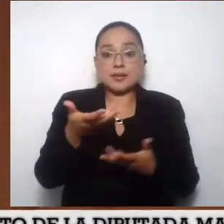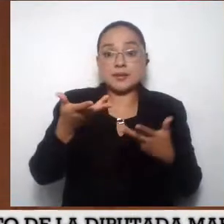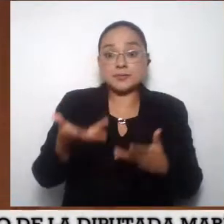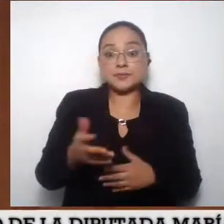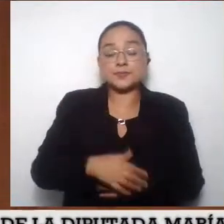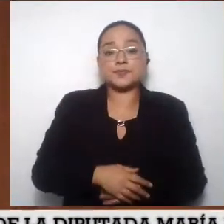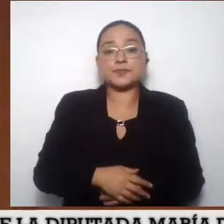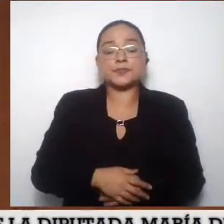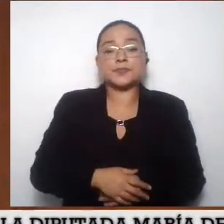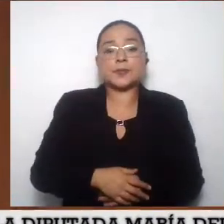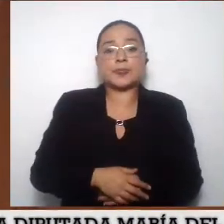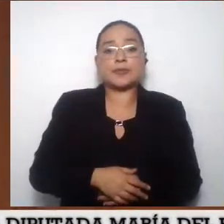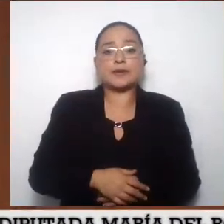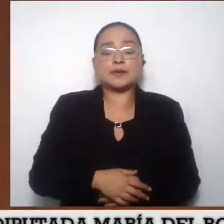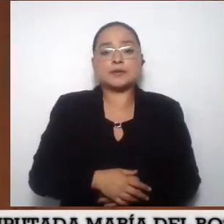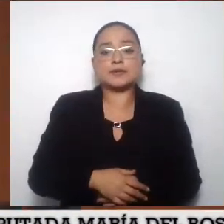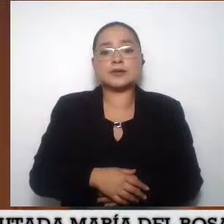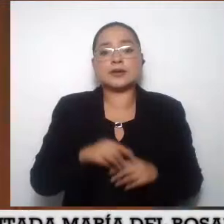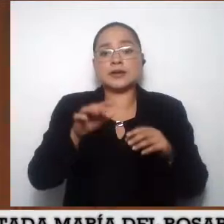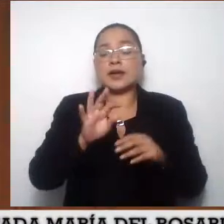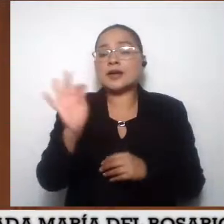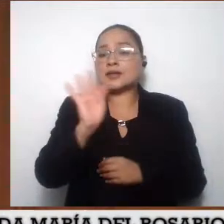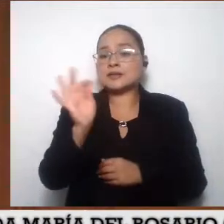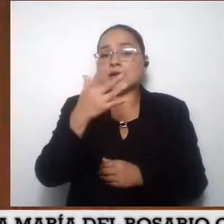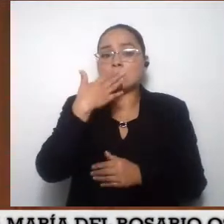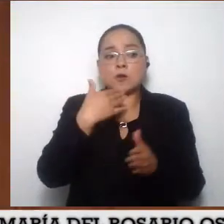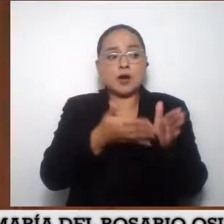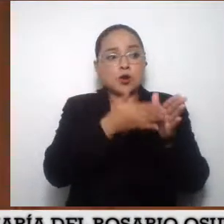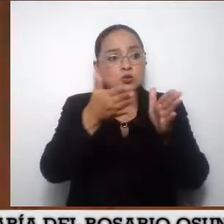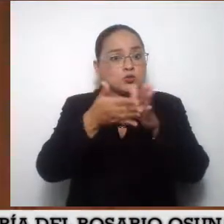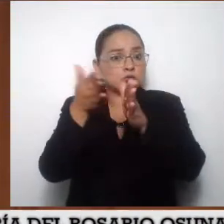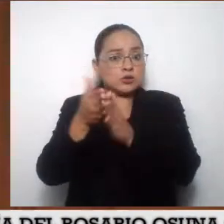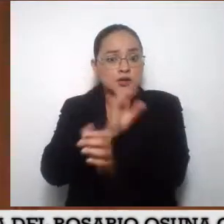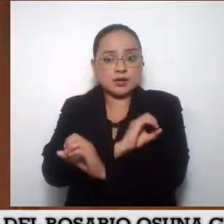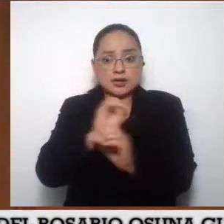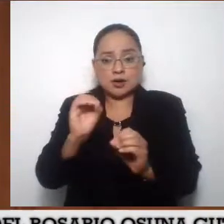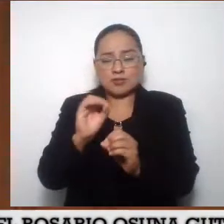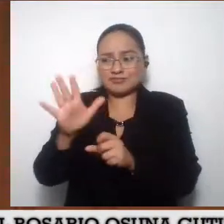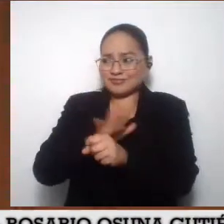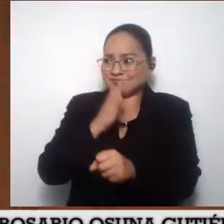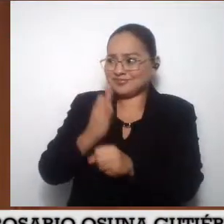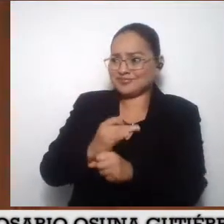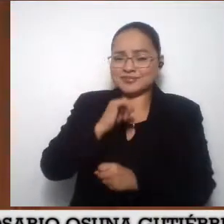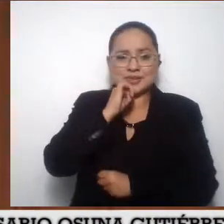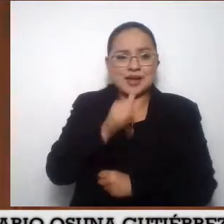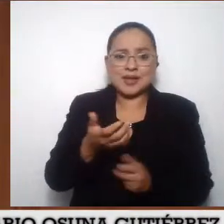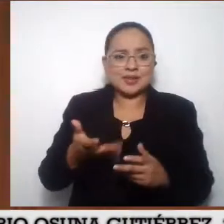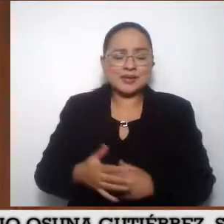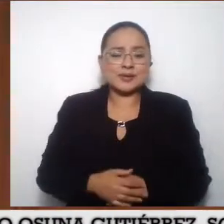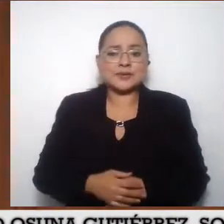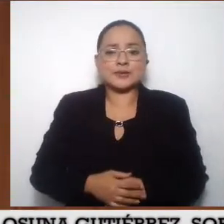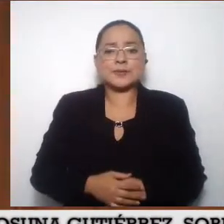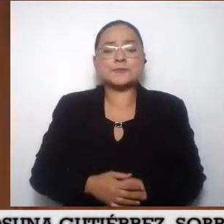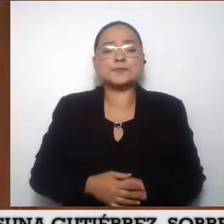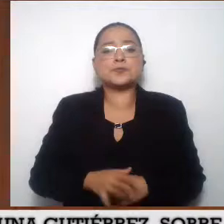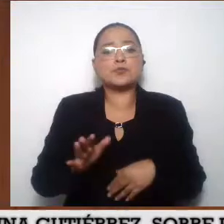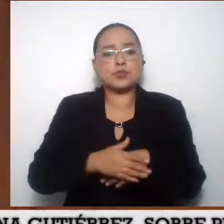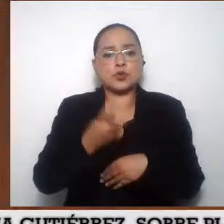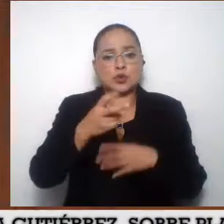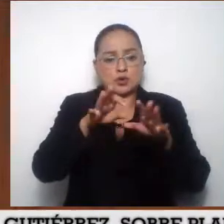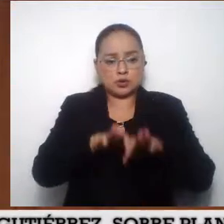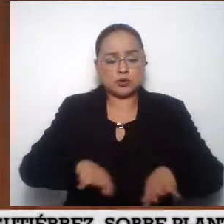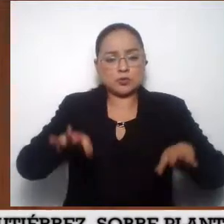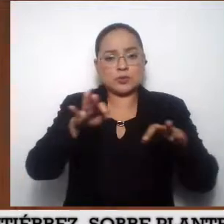infraestructura, no será suficiente. Es por ello que considero importante